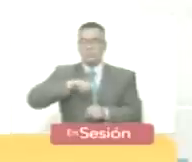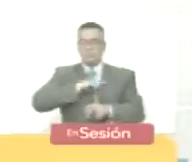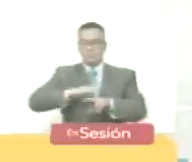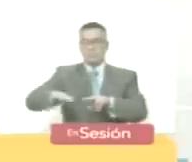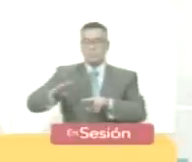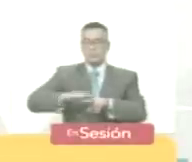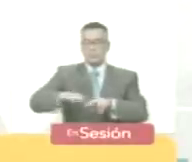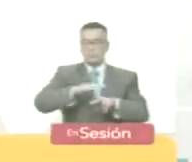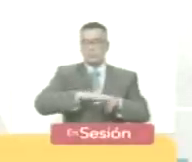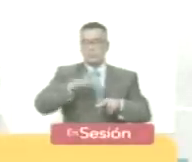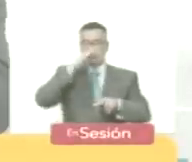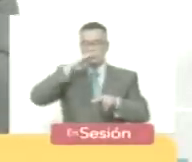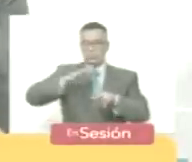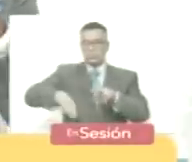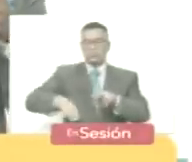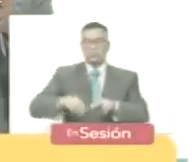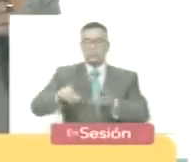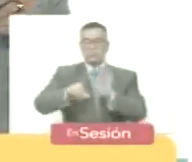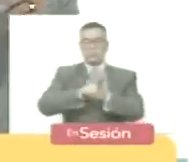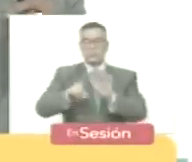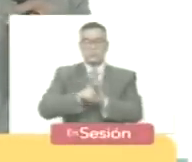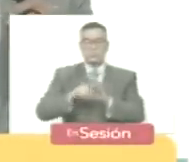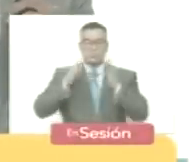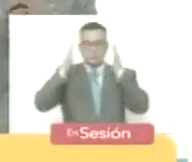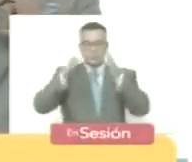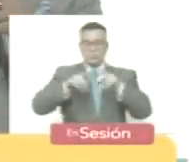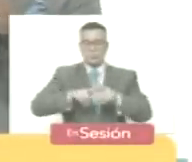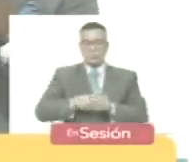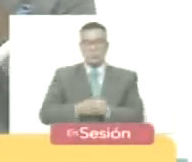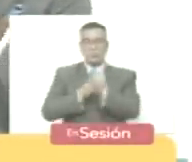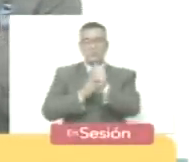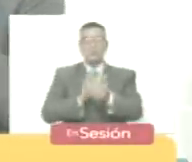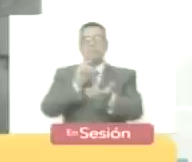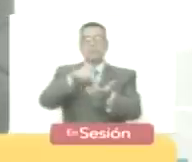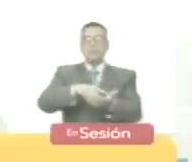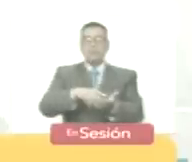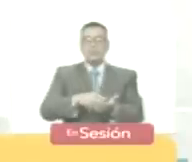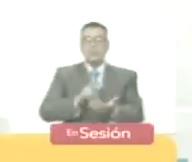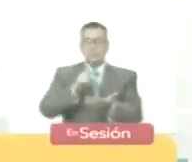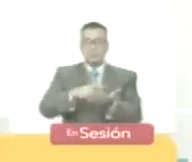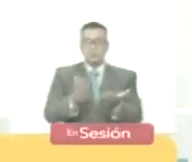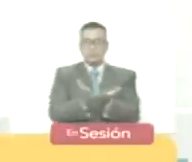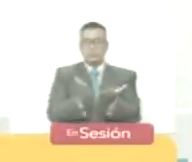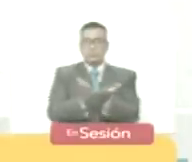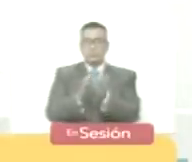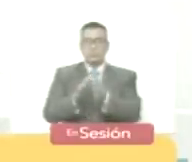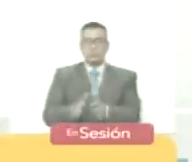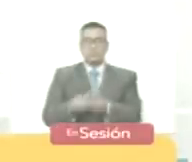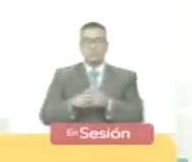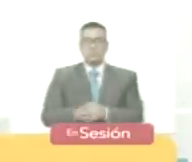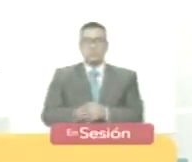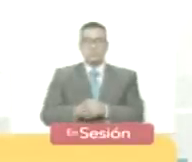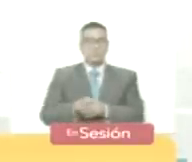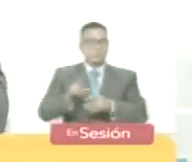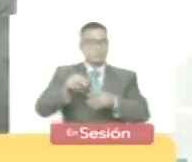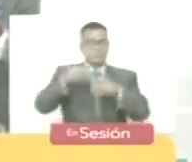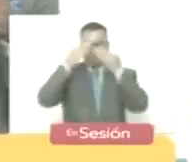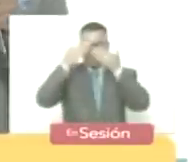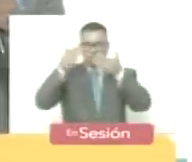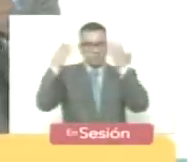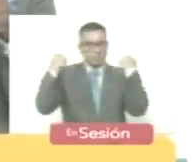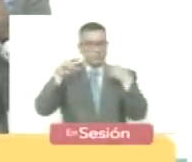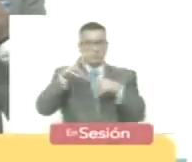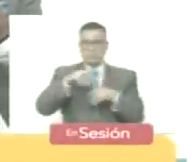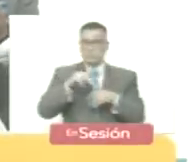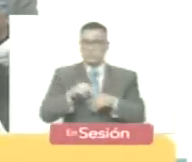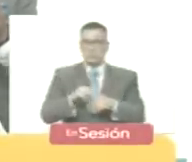nuestros niños, la ley de tutela, la ley de participación estudiantil. Tampoco hemos olvidado